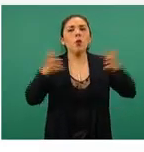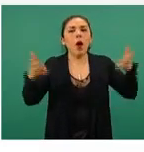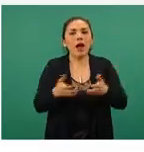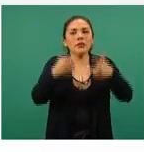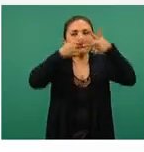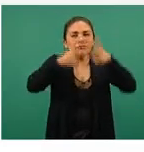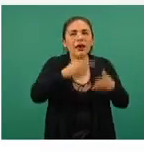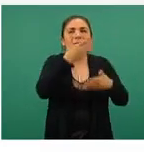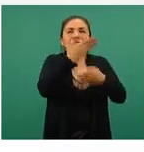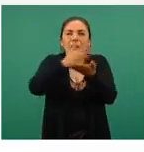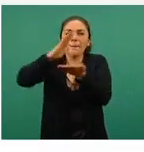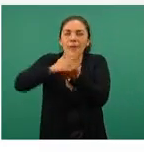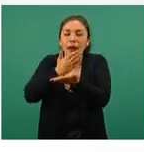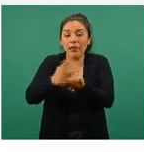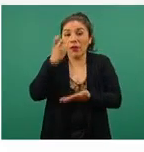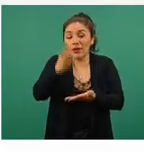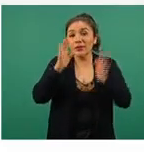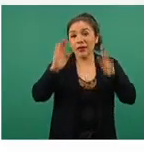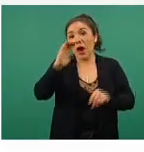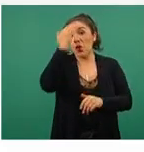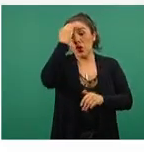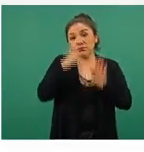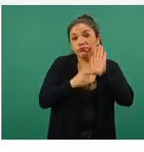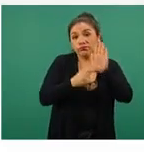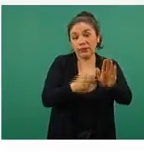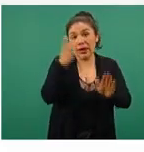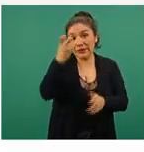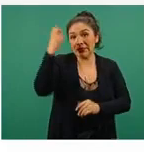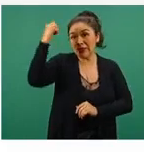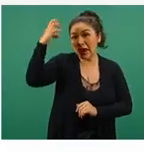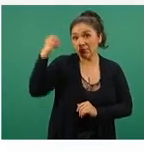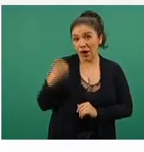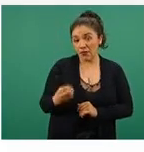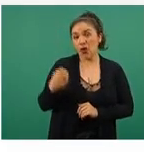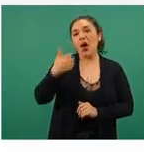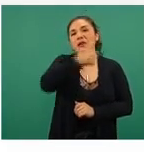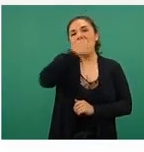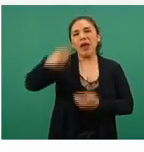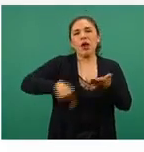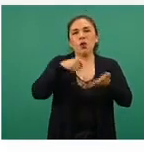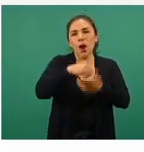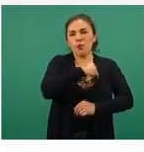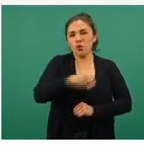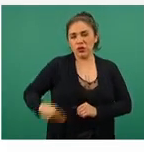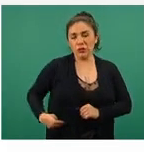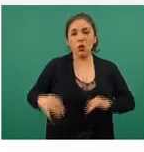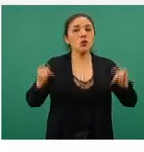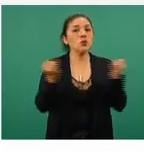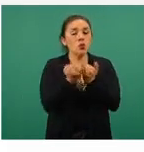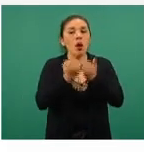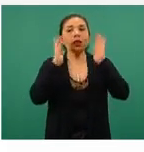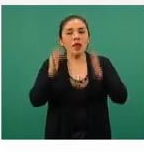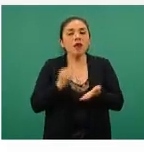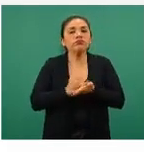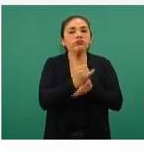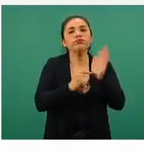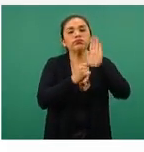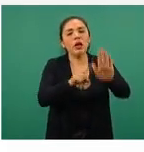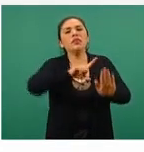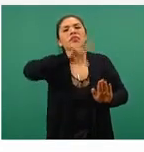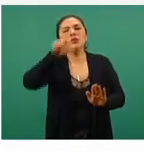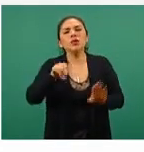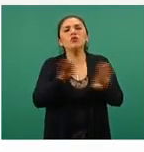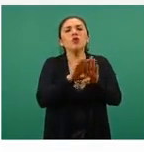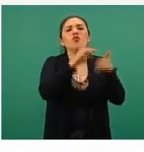esta manera. Entonces se da a conocer este semáforo epidemiológico jurisdiccional. De igual manera se dan a conocer